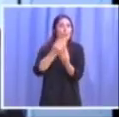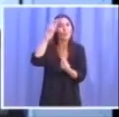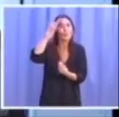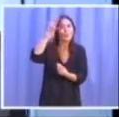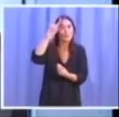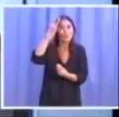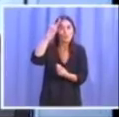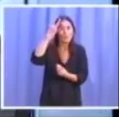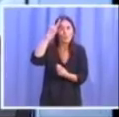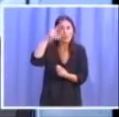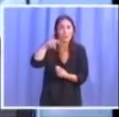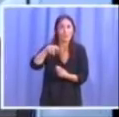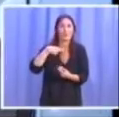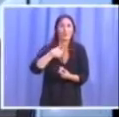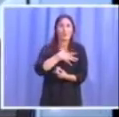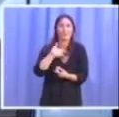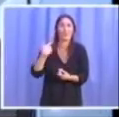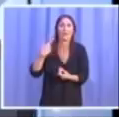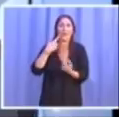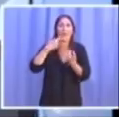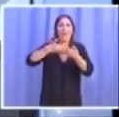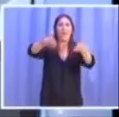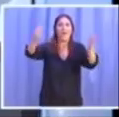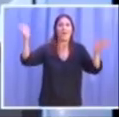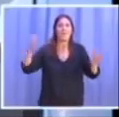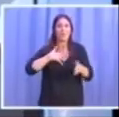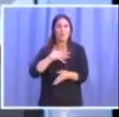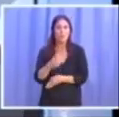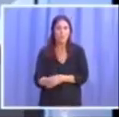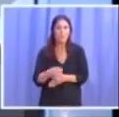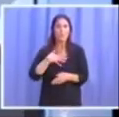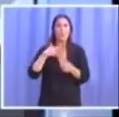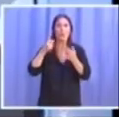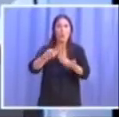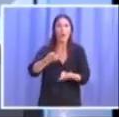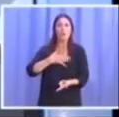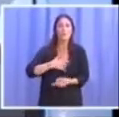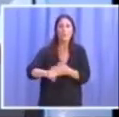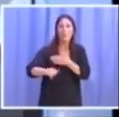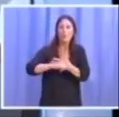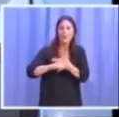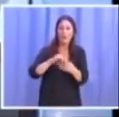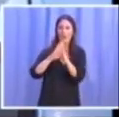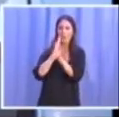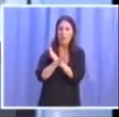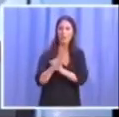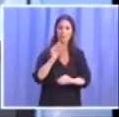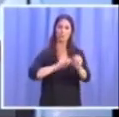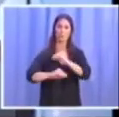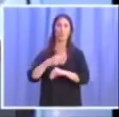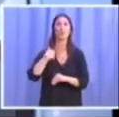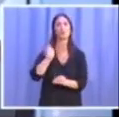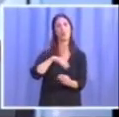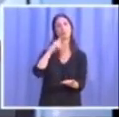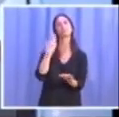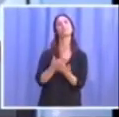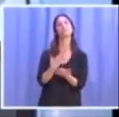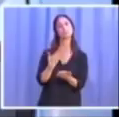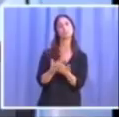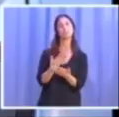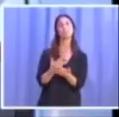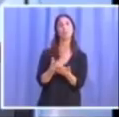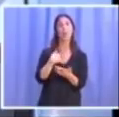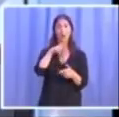un encargo, ir a abrir de par en par el ayuntamiento. Tener un ayuntamiento cercano, directo, que solucionara las cosas. Y lo hemos demostrado. Y ahora